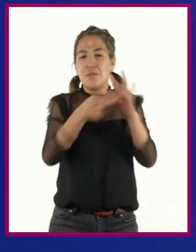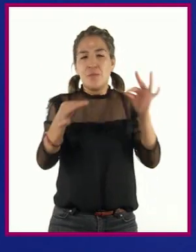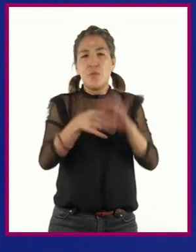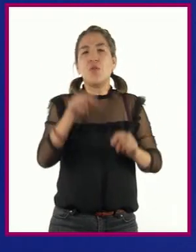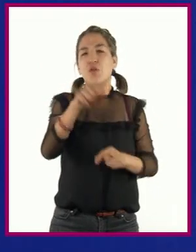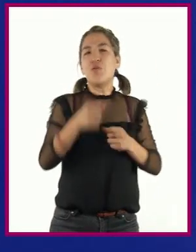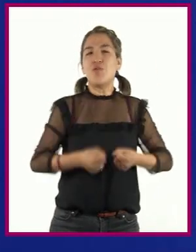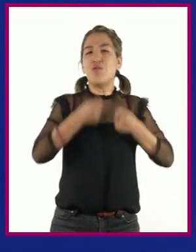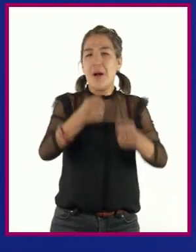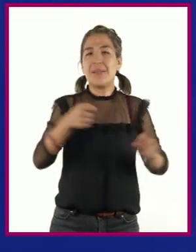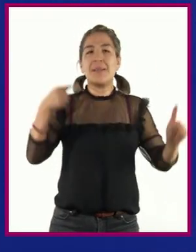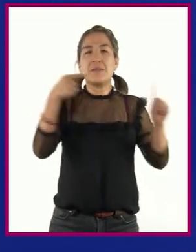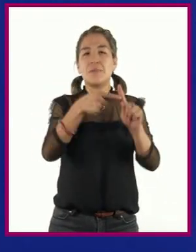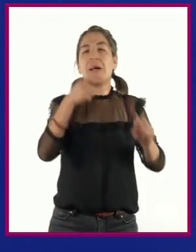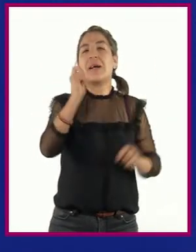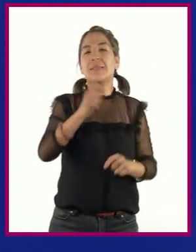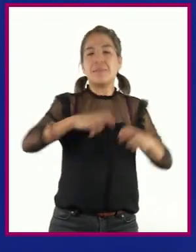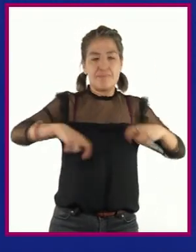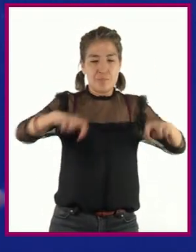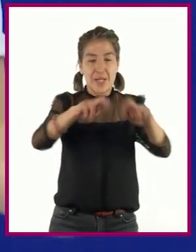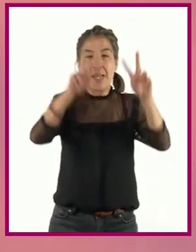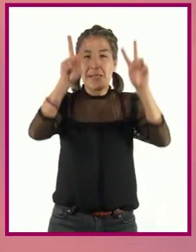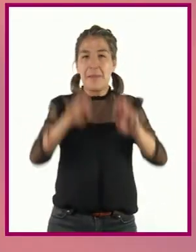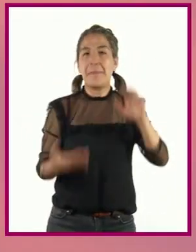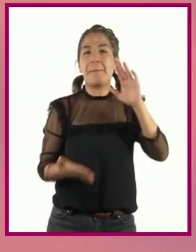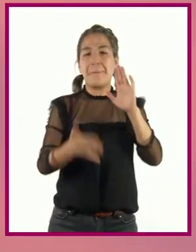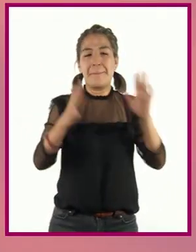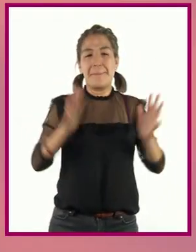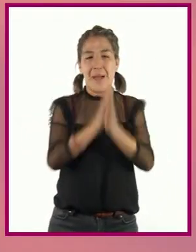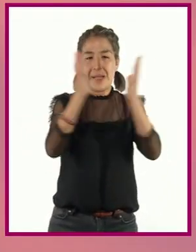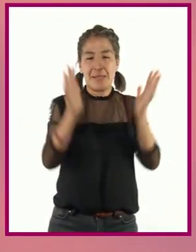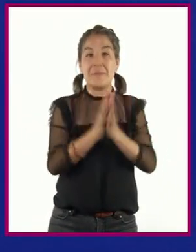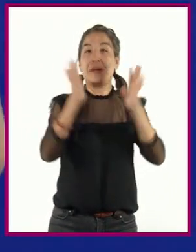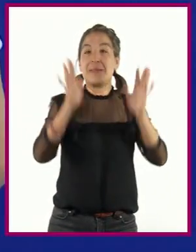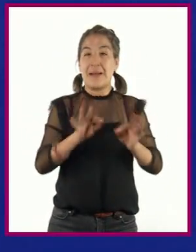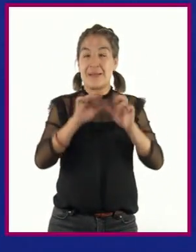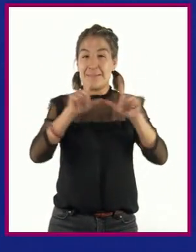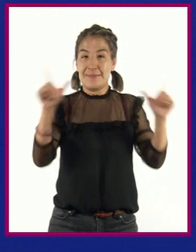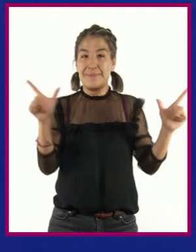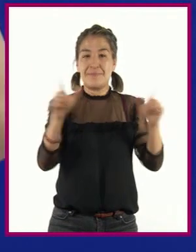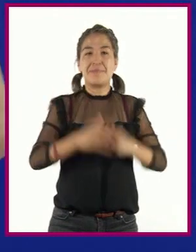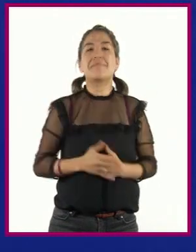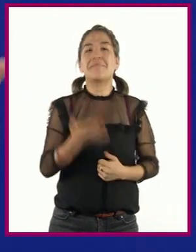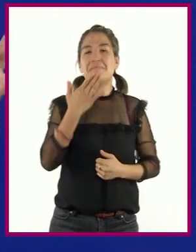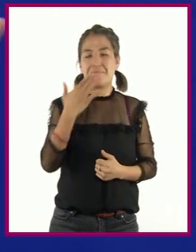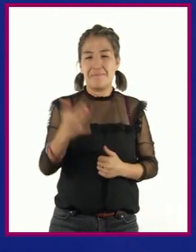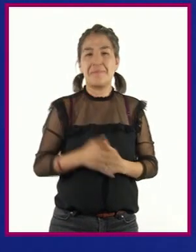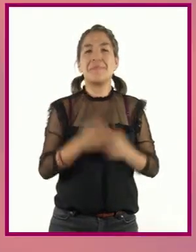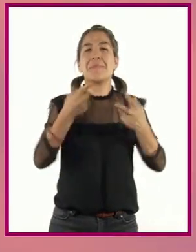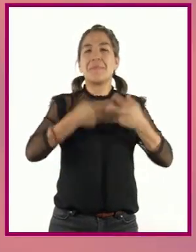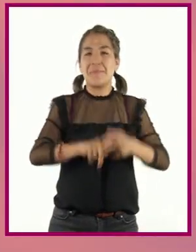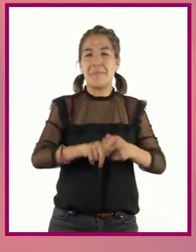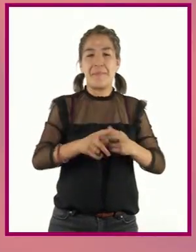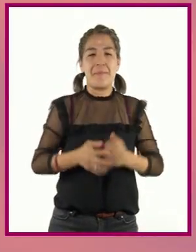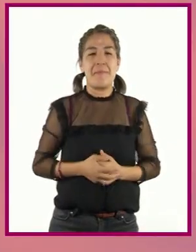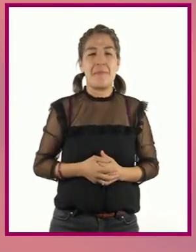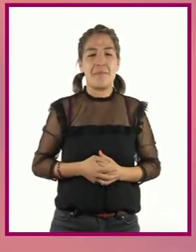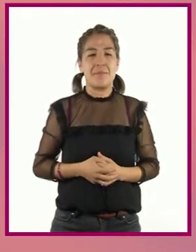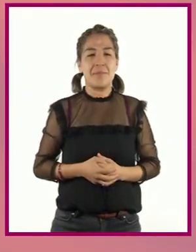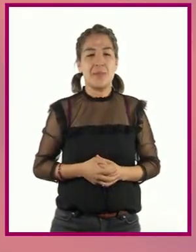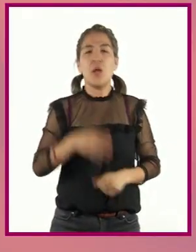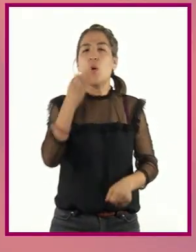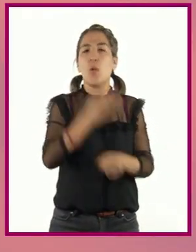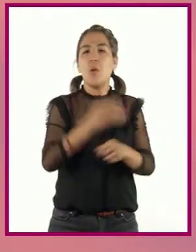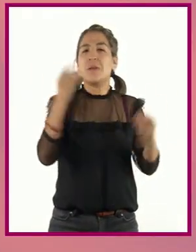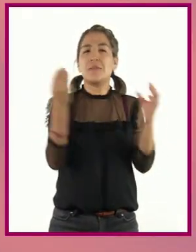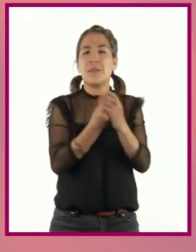el propósito de la mesa redonda donde se participará. ¿Listas y listos? Muy bien, iniciemos. Durante esta